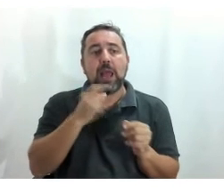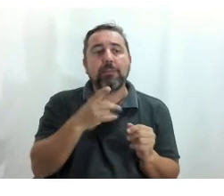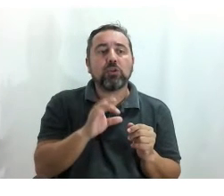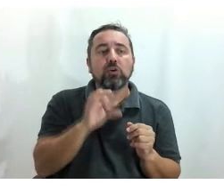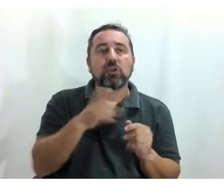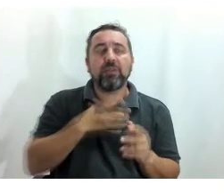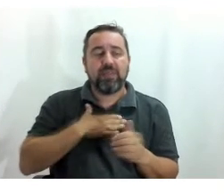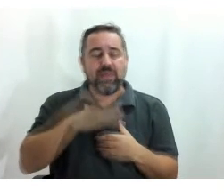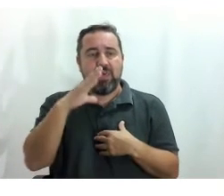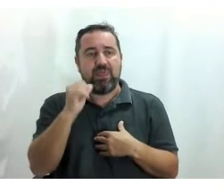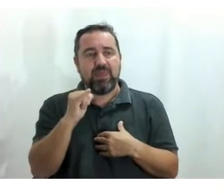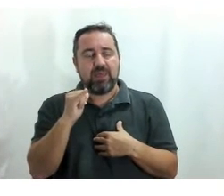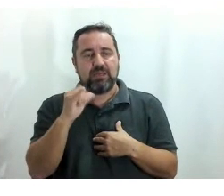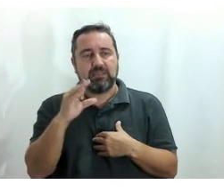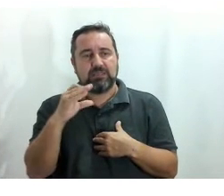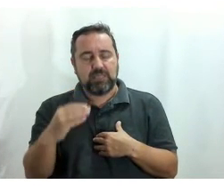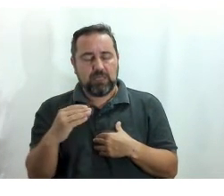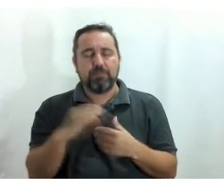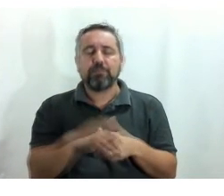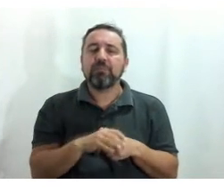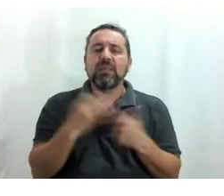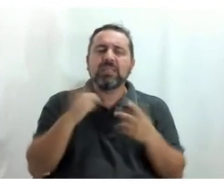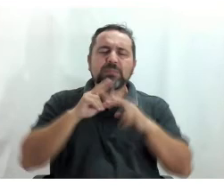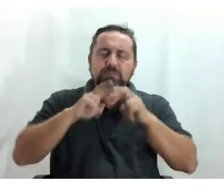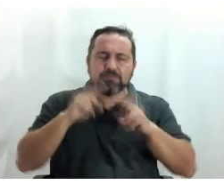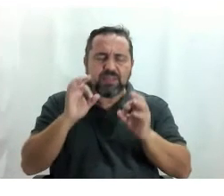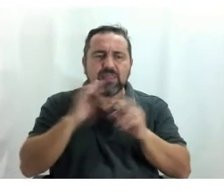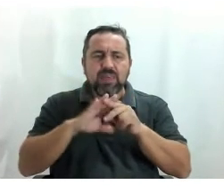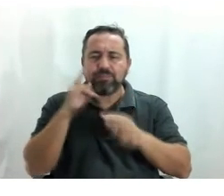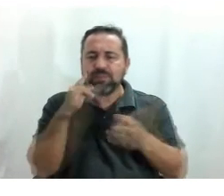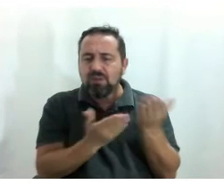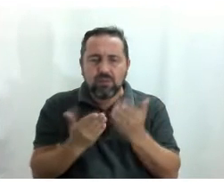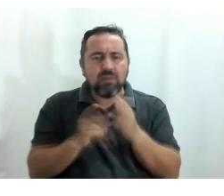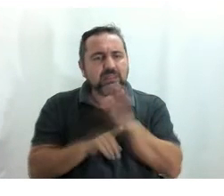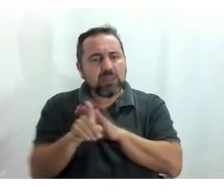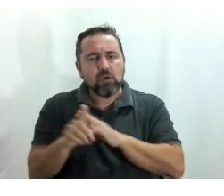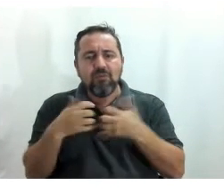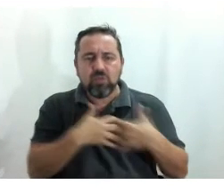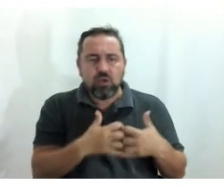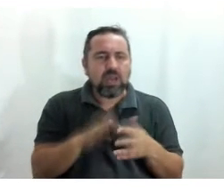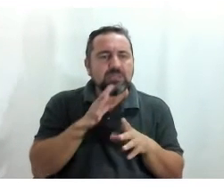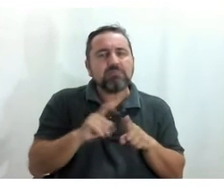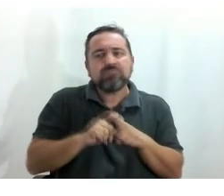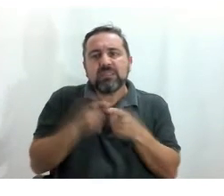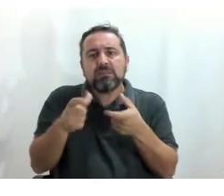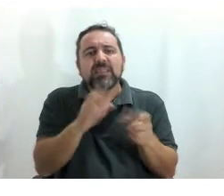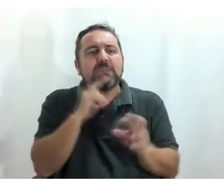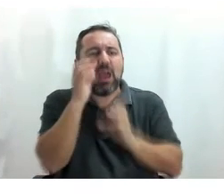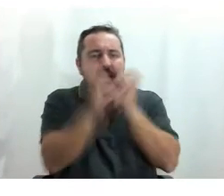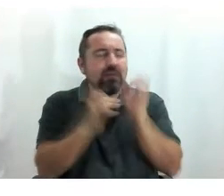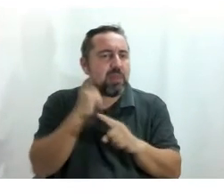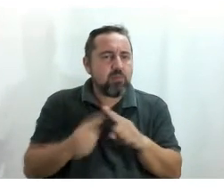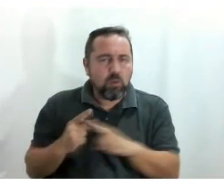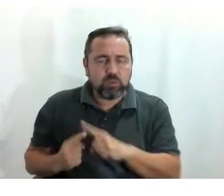Es especialista en el desarrollo, evaluación funcional y caracterización de modelos animales de